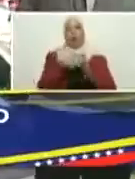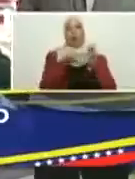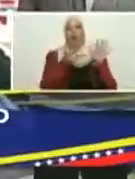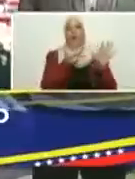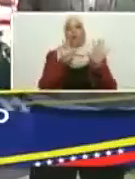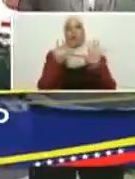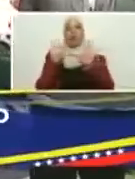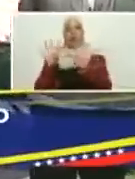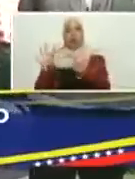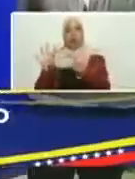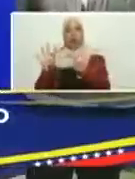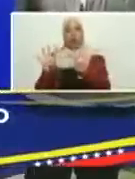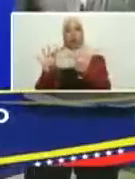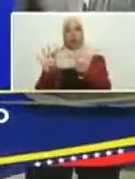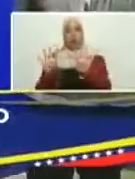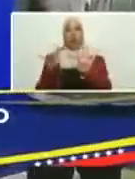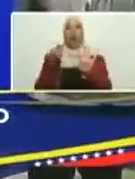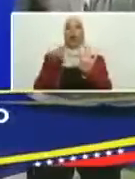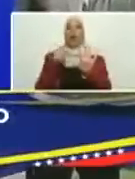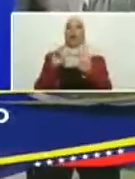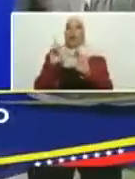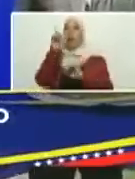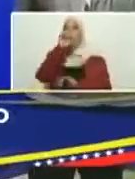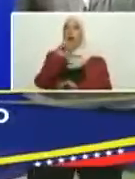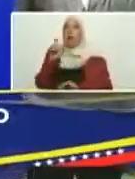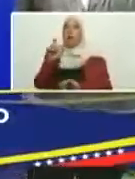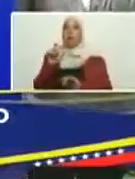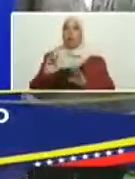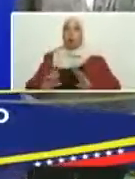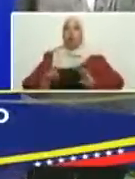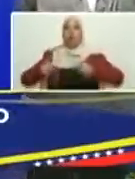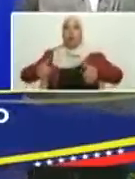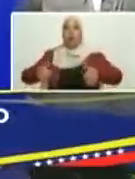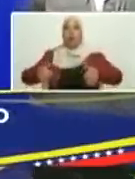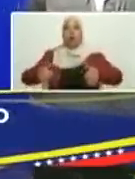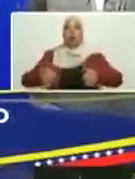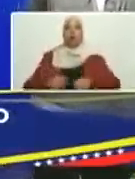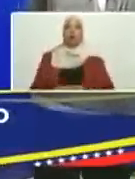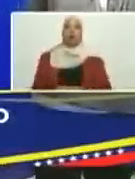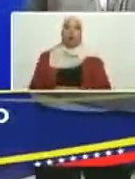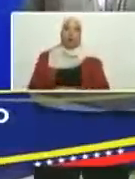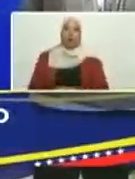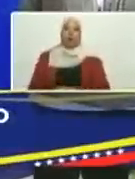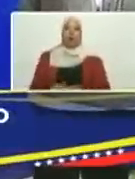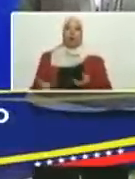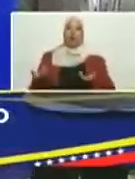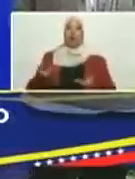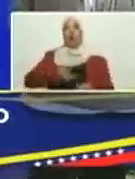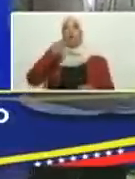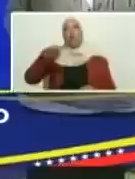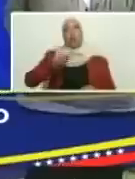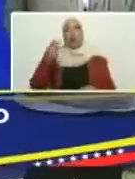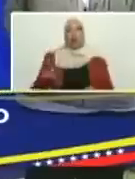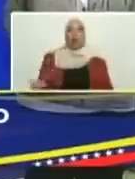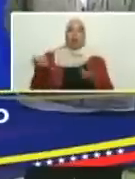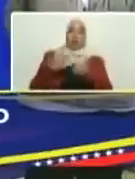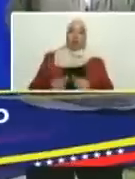año 1999. Es la etapa que yo he llamado de la refundación y bueno, se demostró con políticas